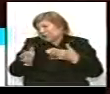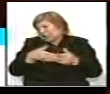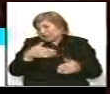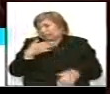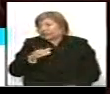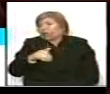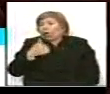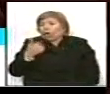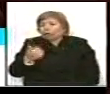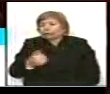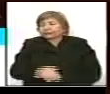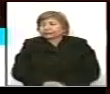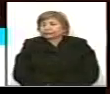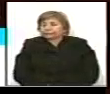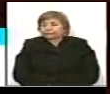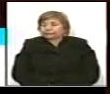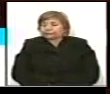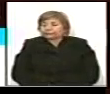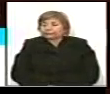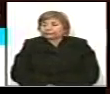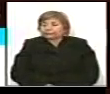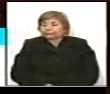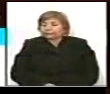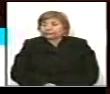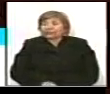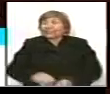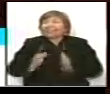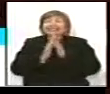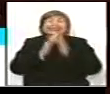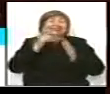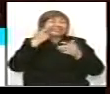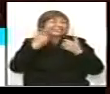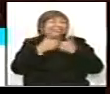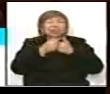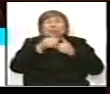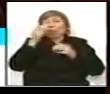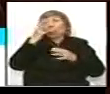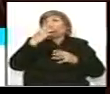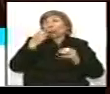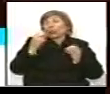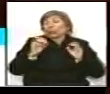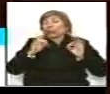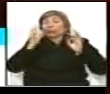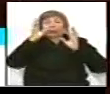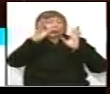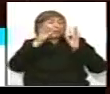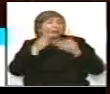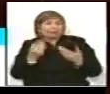Otra fantasía, bueno, el príncipe azul, ¿no? O algo por el estilo.